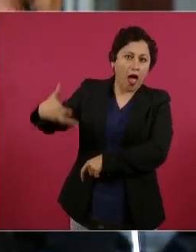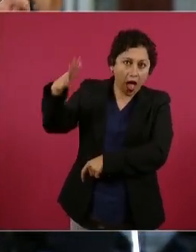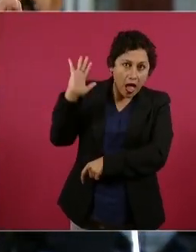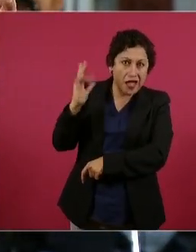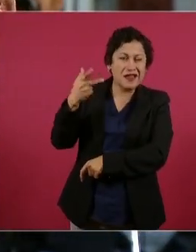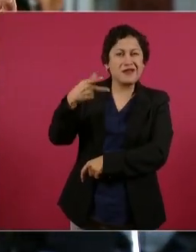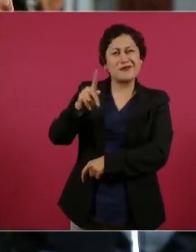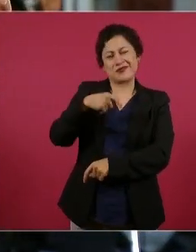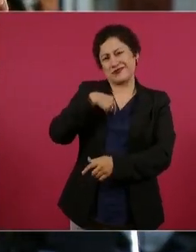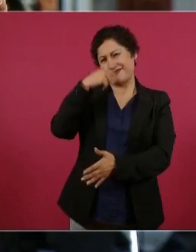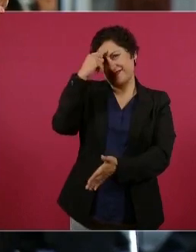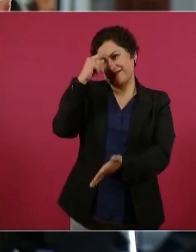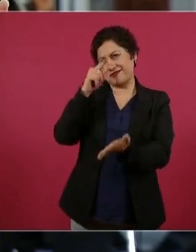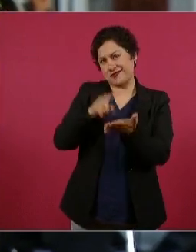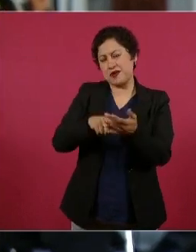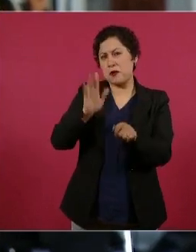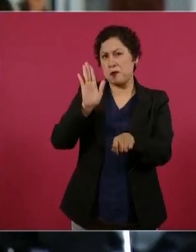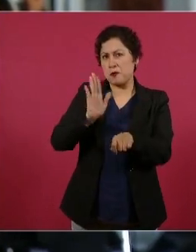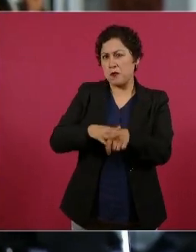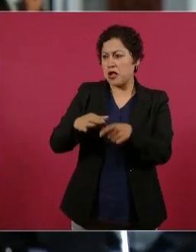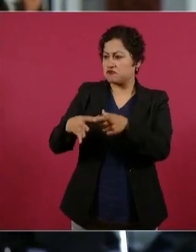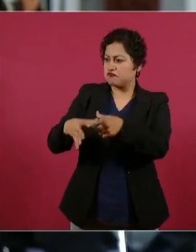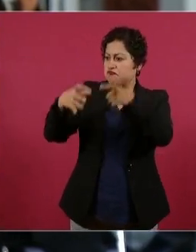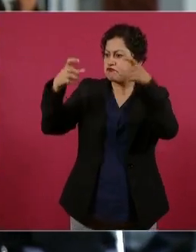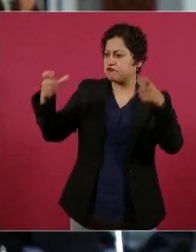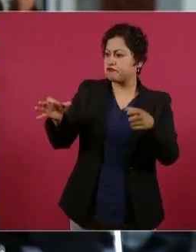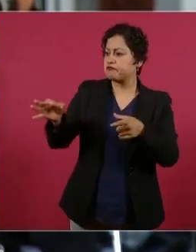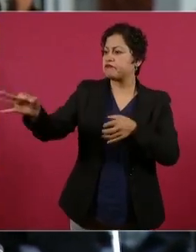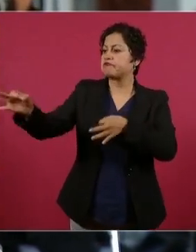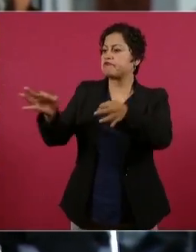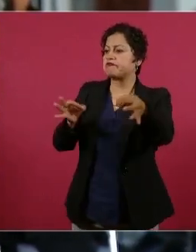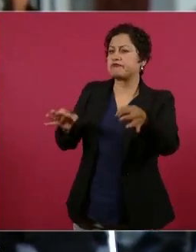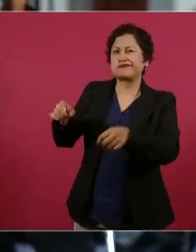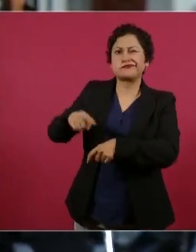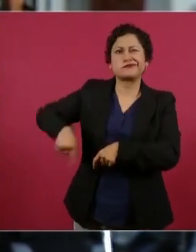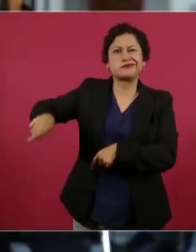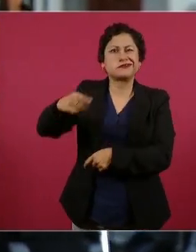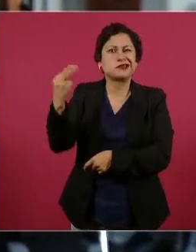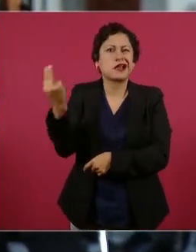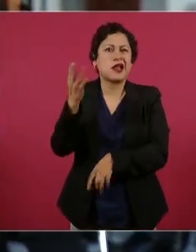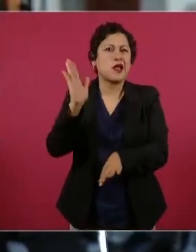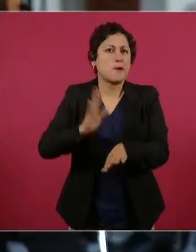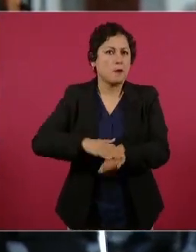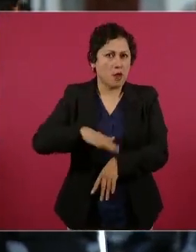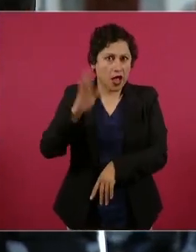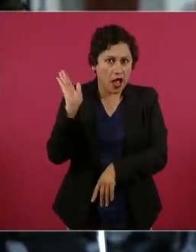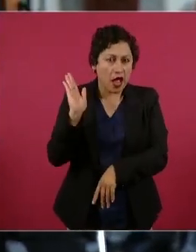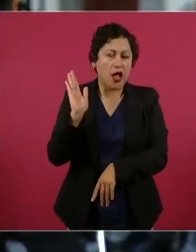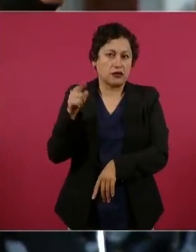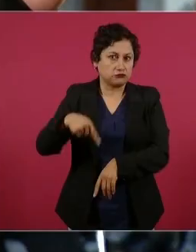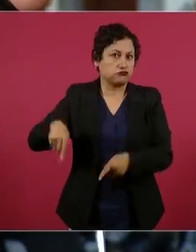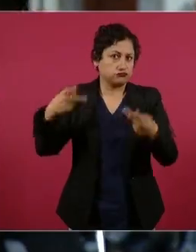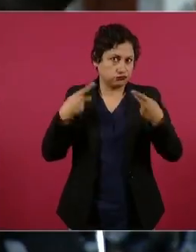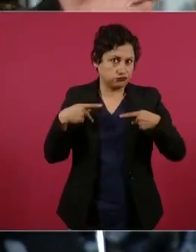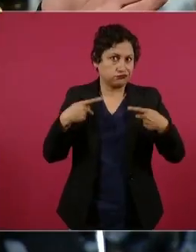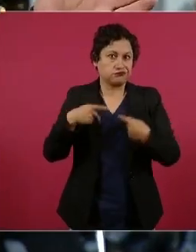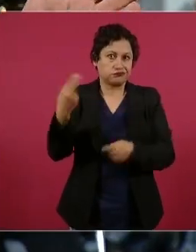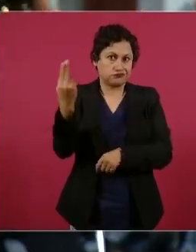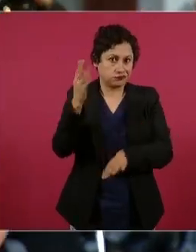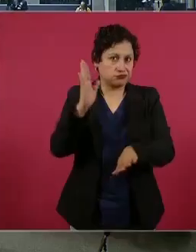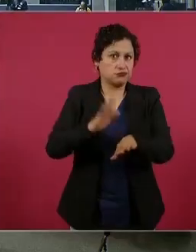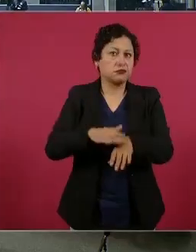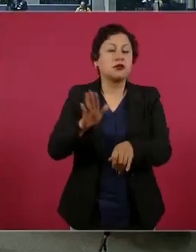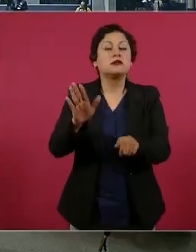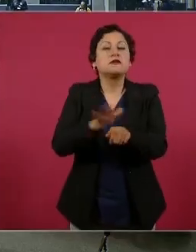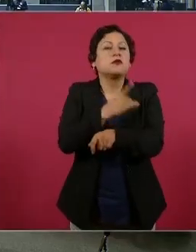necesidad atrás, con la gente más necesitada que pues llegó y trabaja